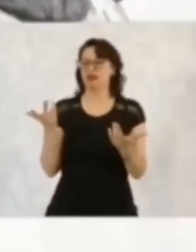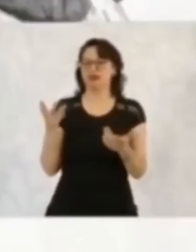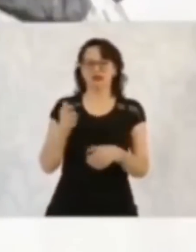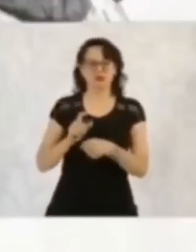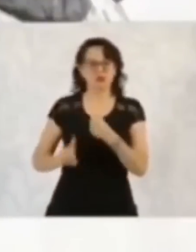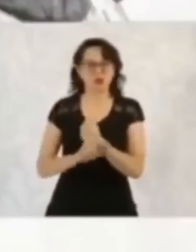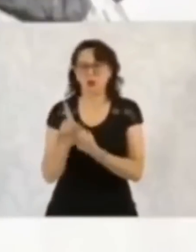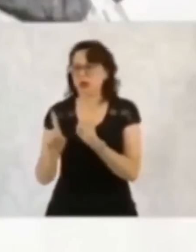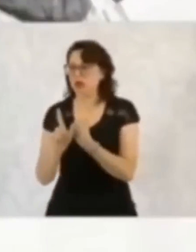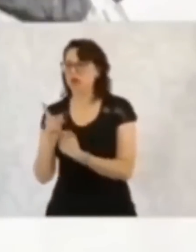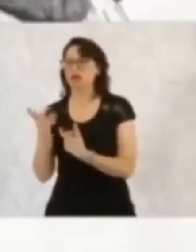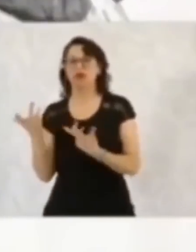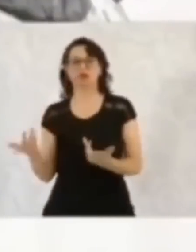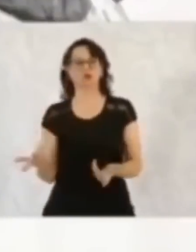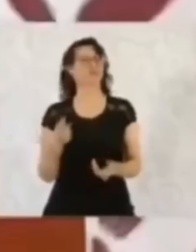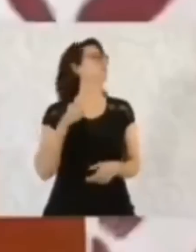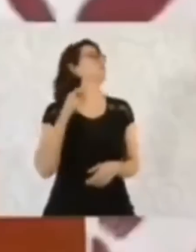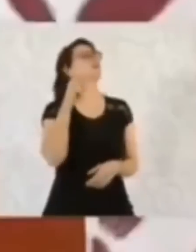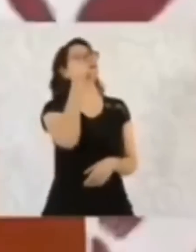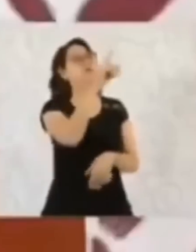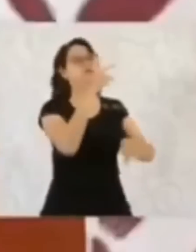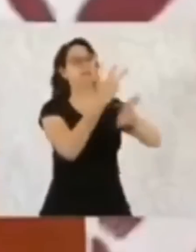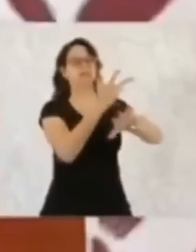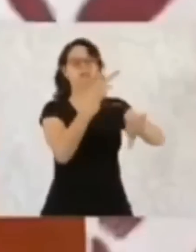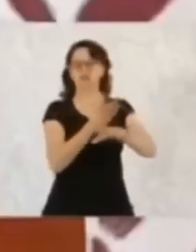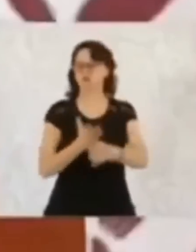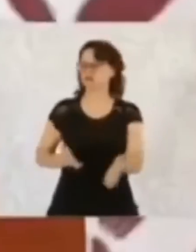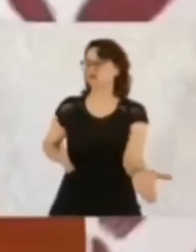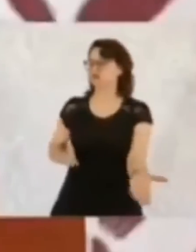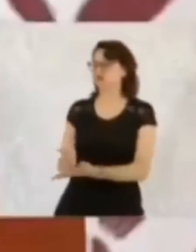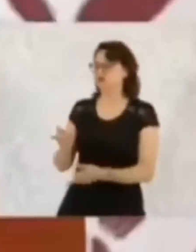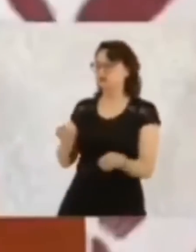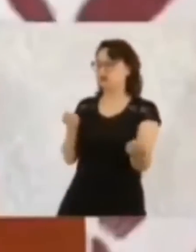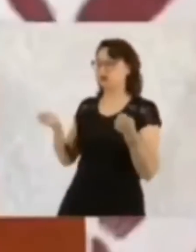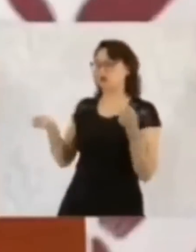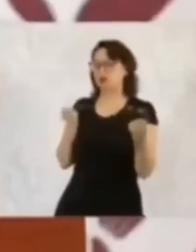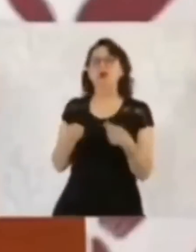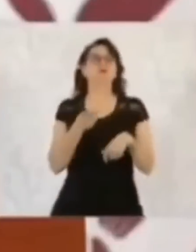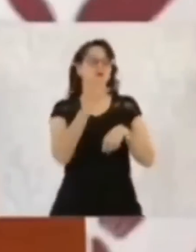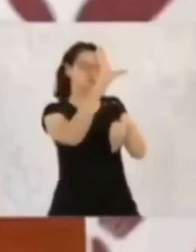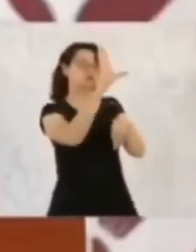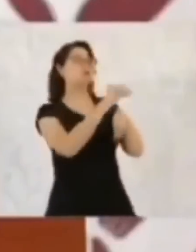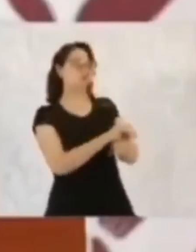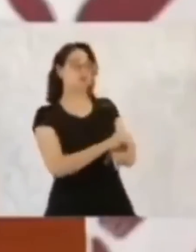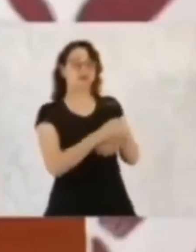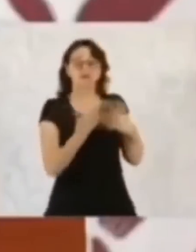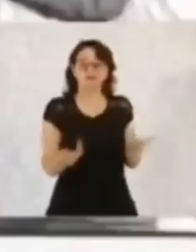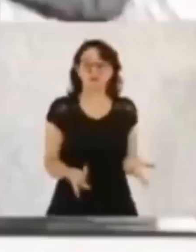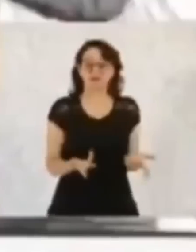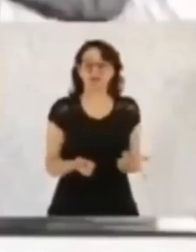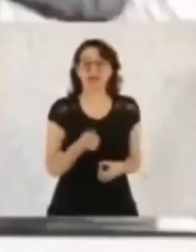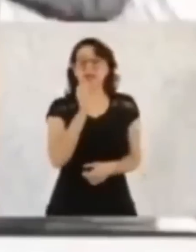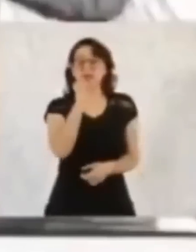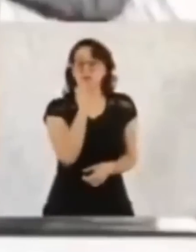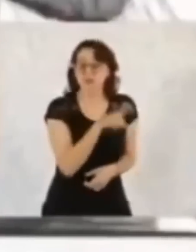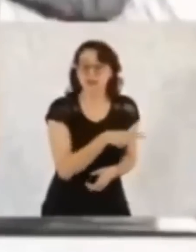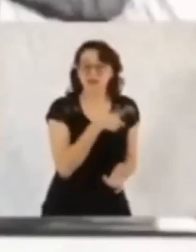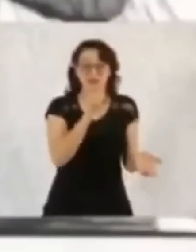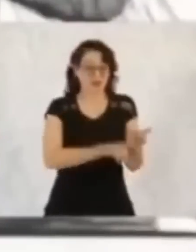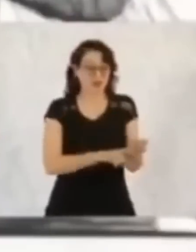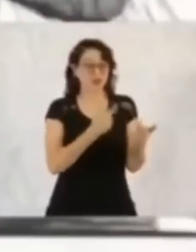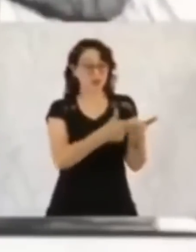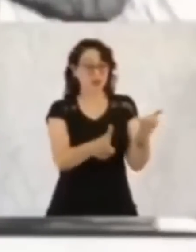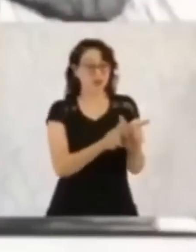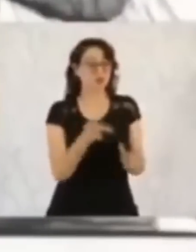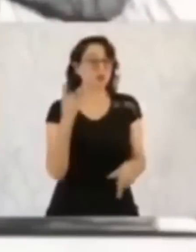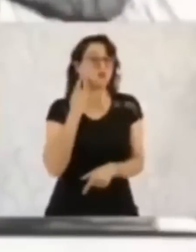y el entreguismo, dicho por alguien de su propio partido político, el que era el candidato del PRI,